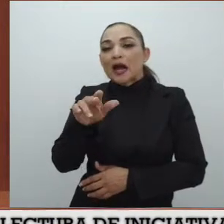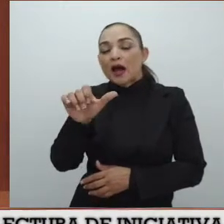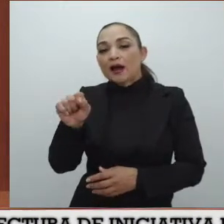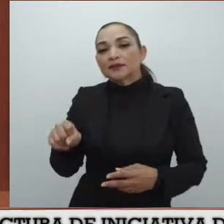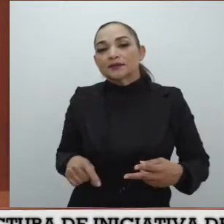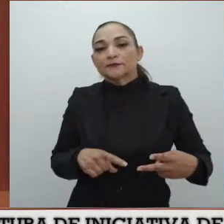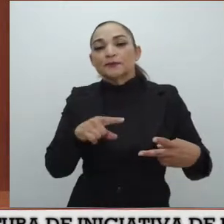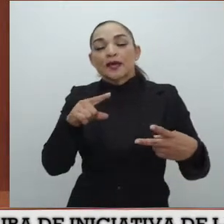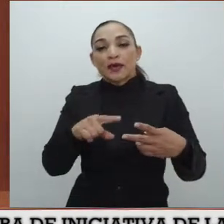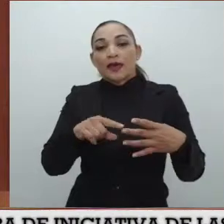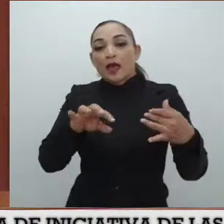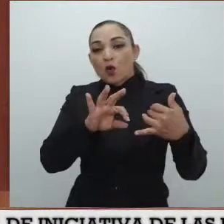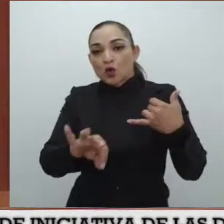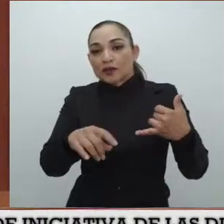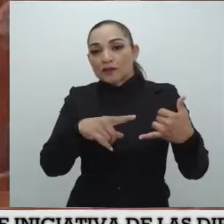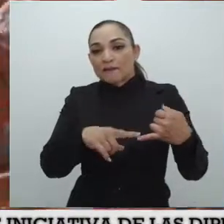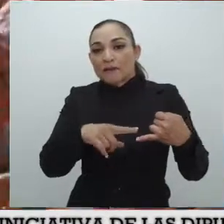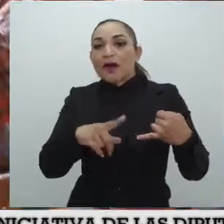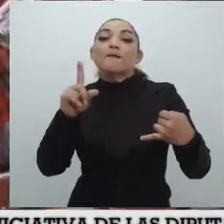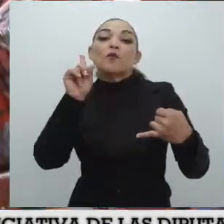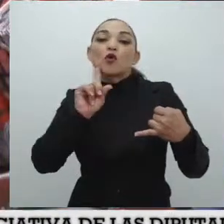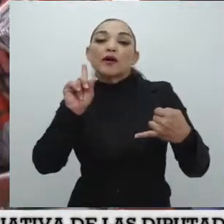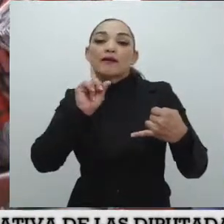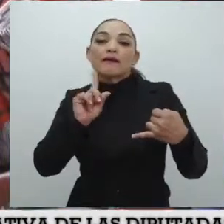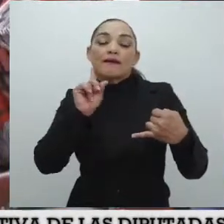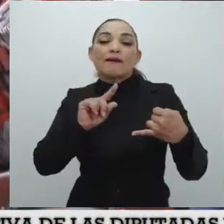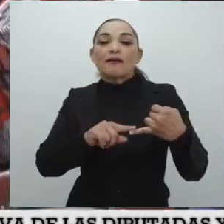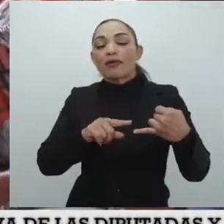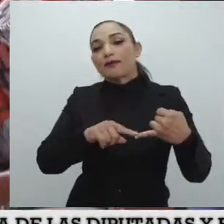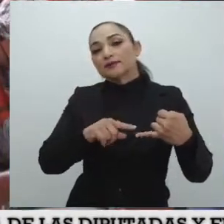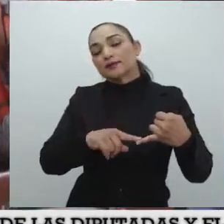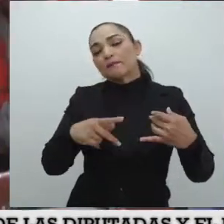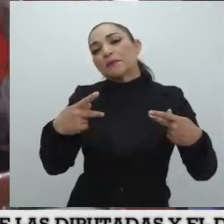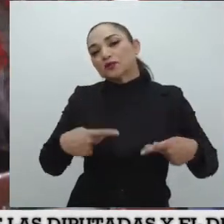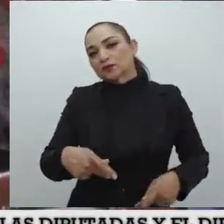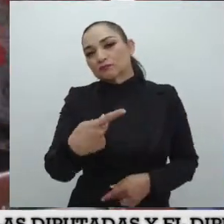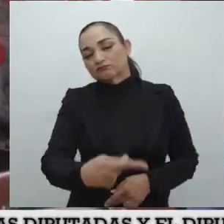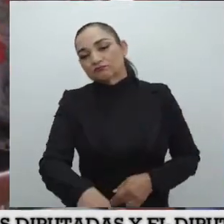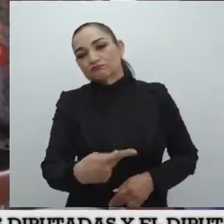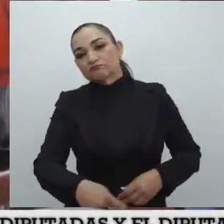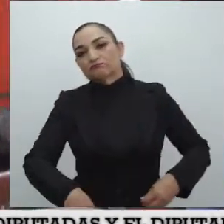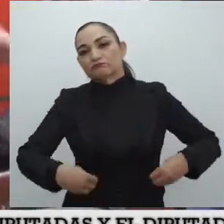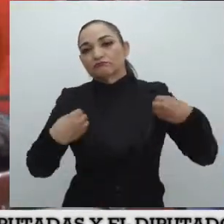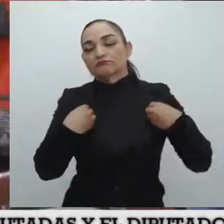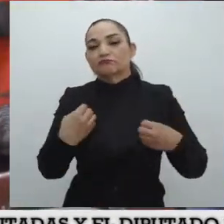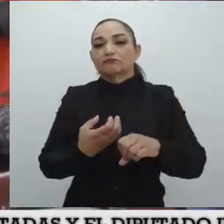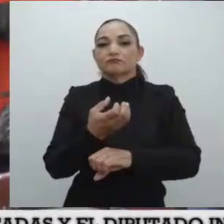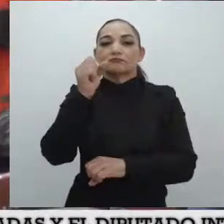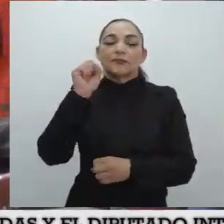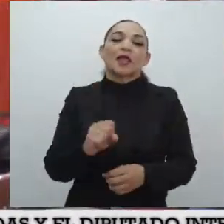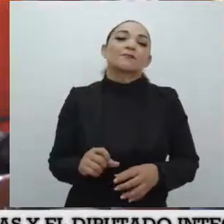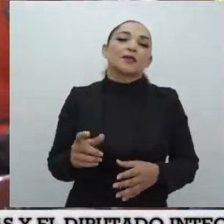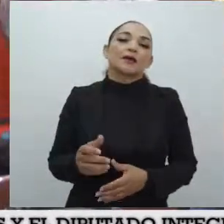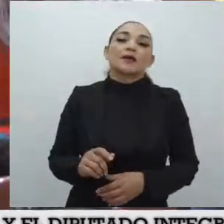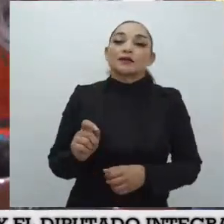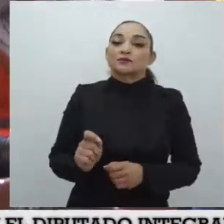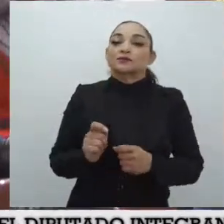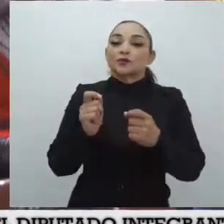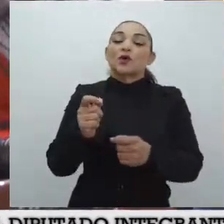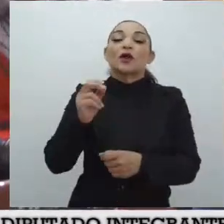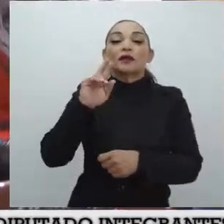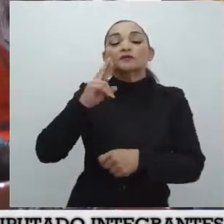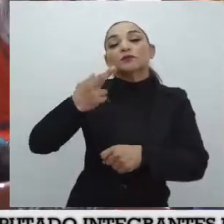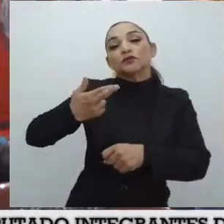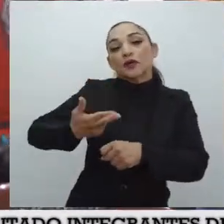última ciudadana sinaloense, todos en ejercicio de las facultades que nos confieren el artículo 45, fracciones primera y